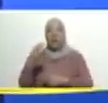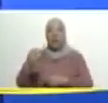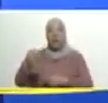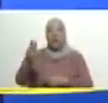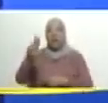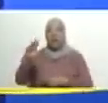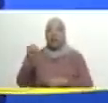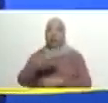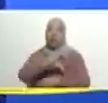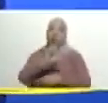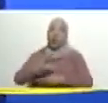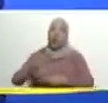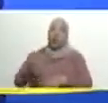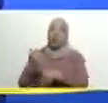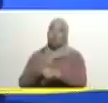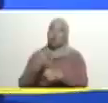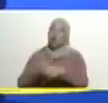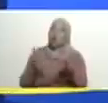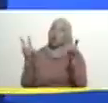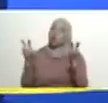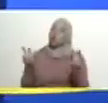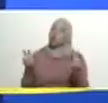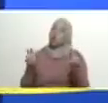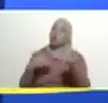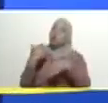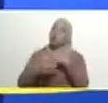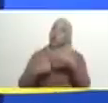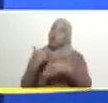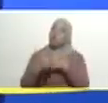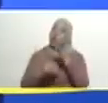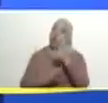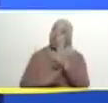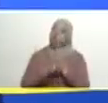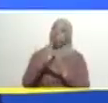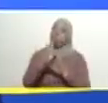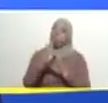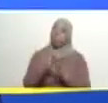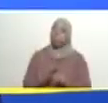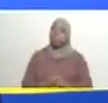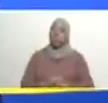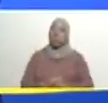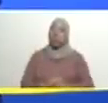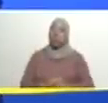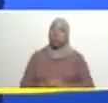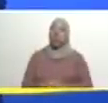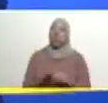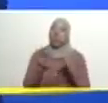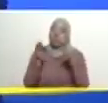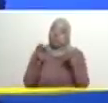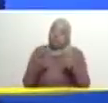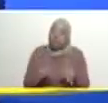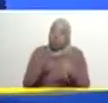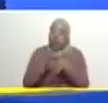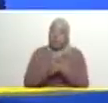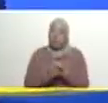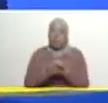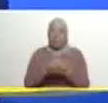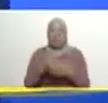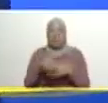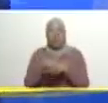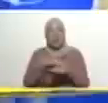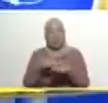nuevas fórmulas que van surgiendo y que estoy seguro, compañera primera